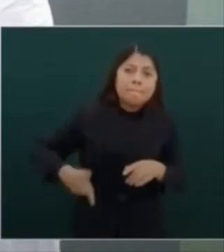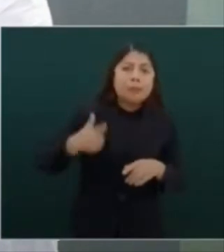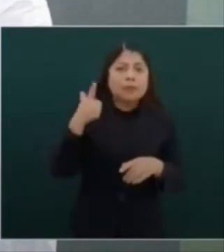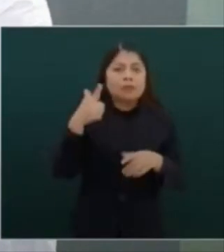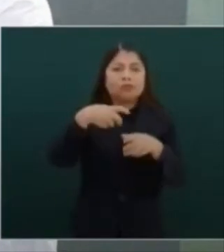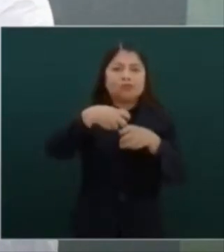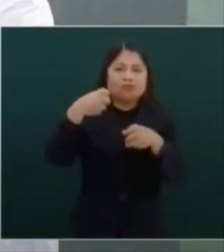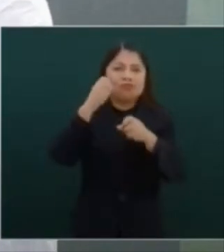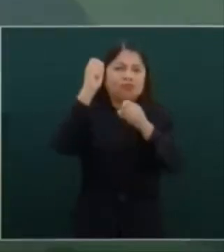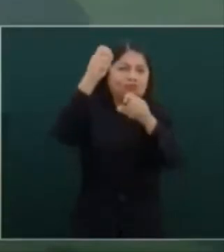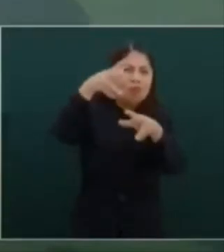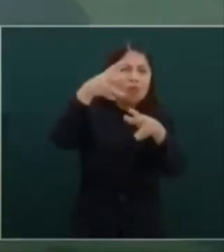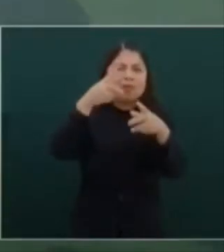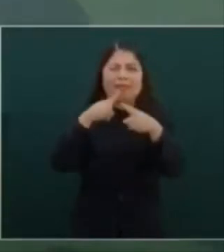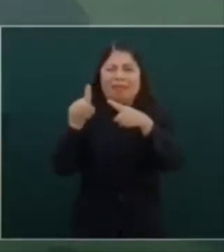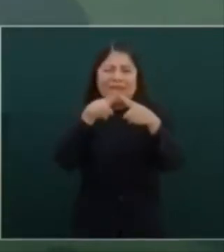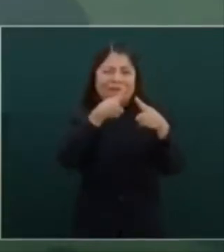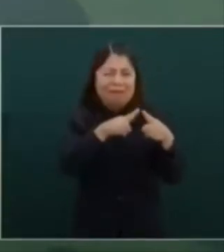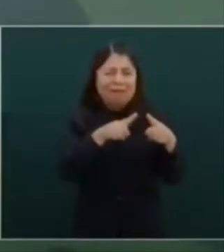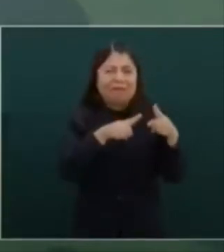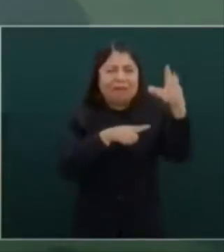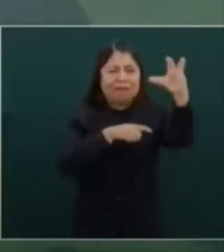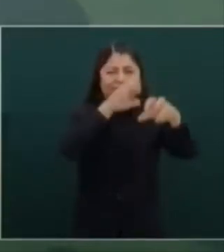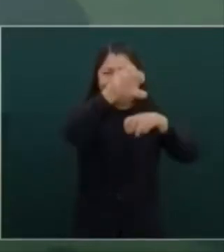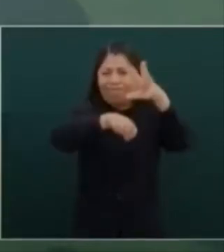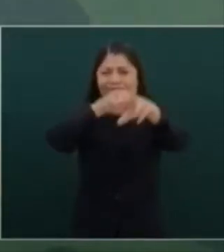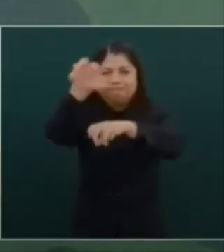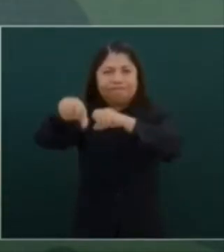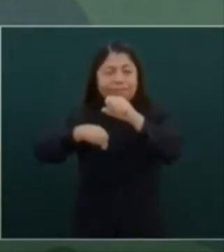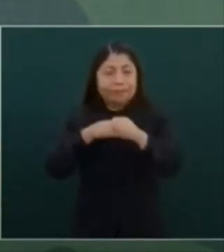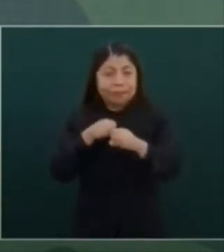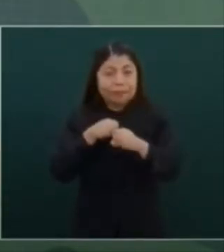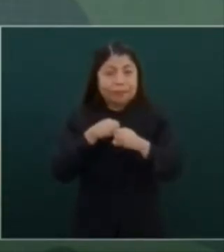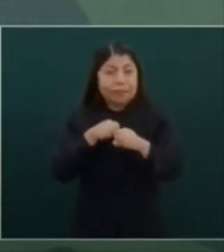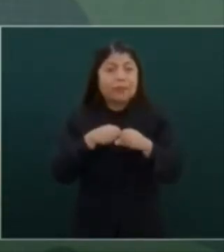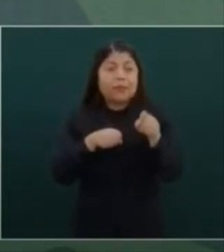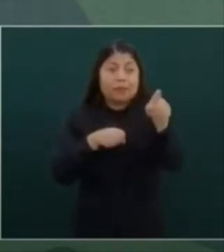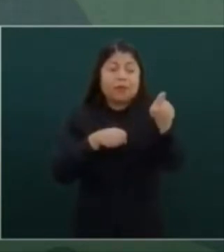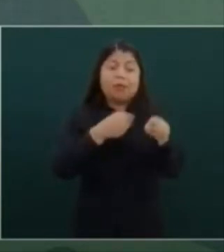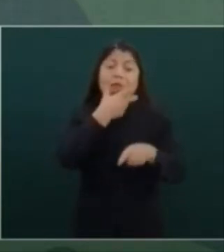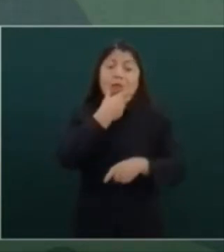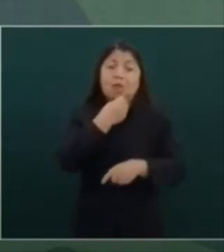Esto lo expresó el mismo secretario Blinken.